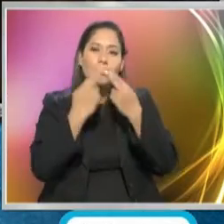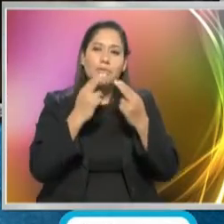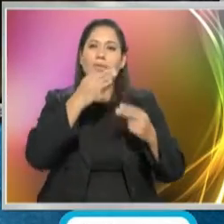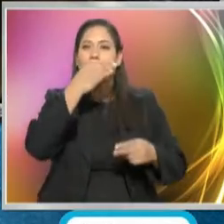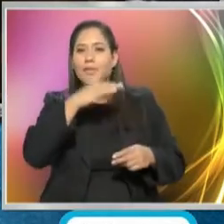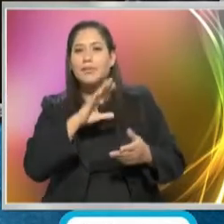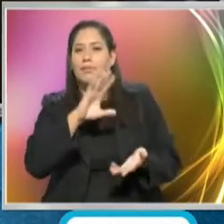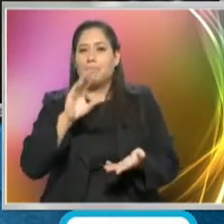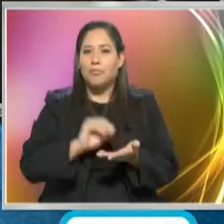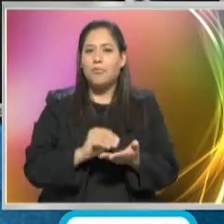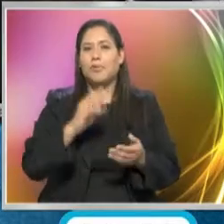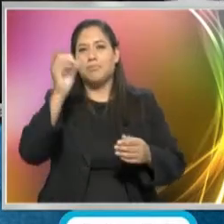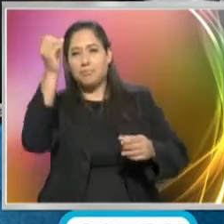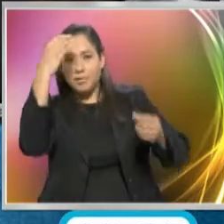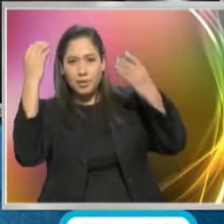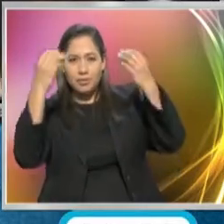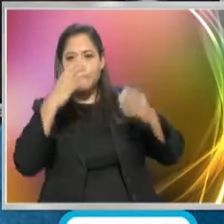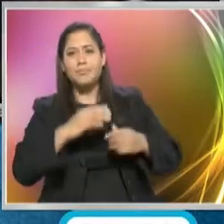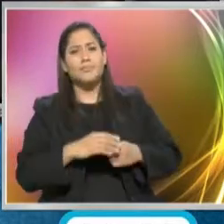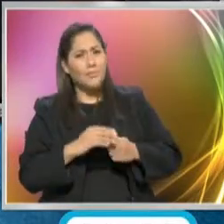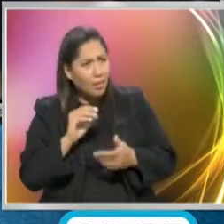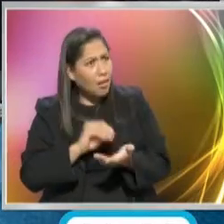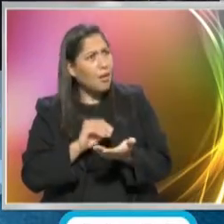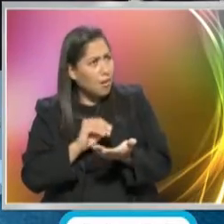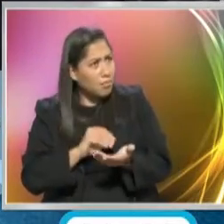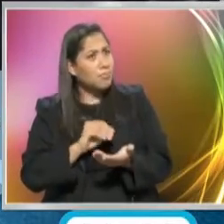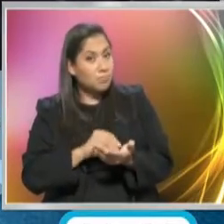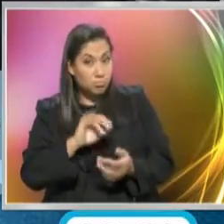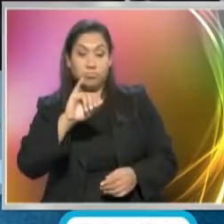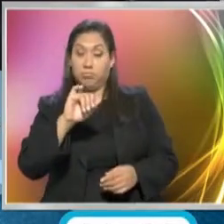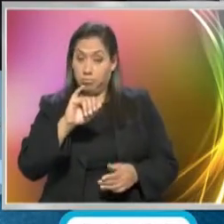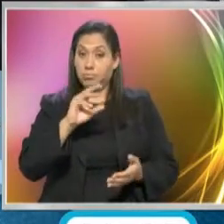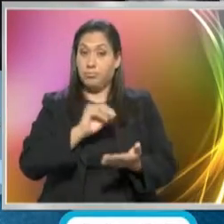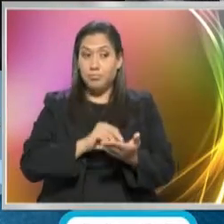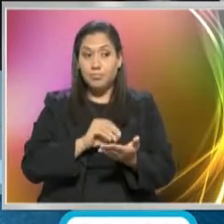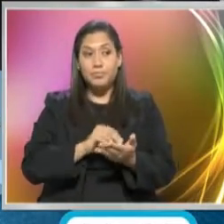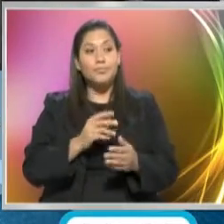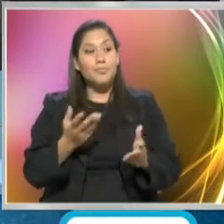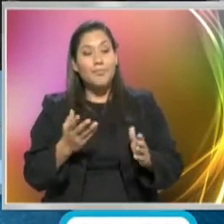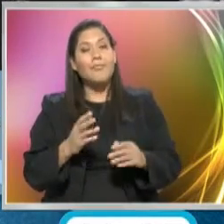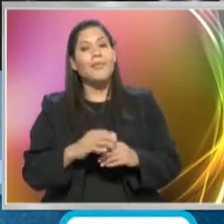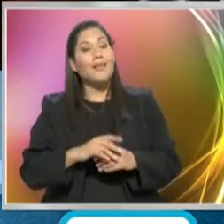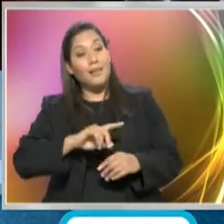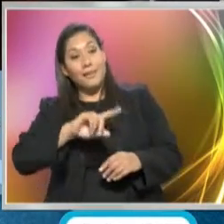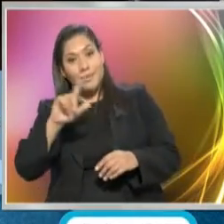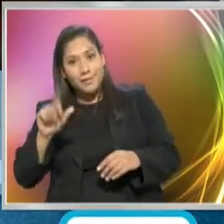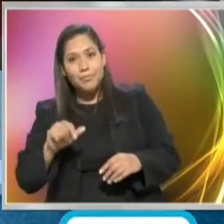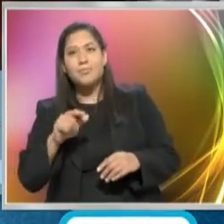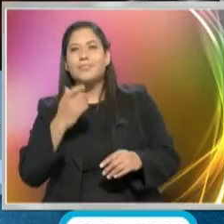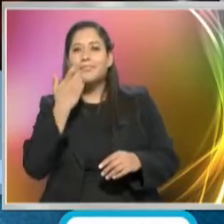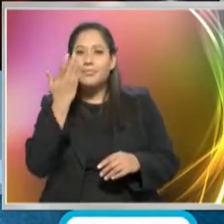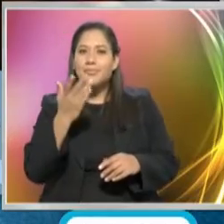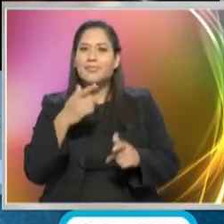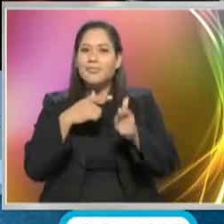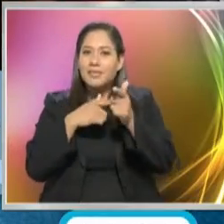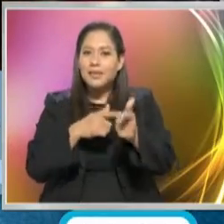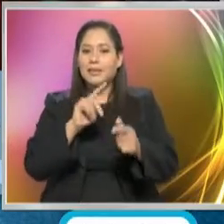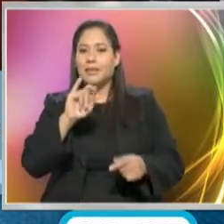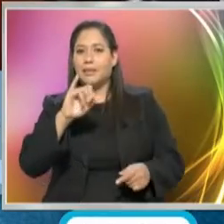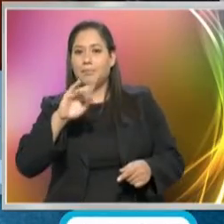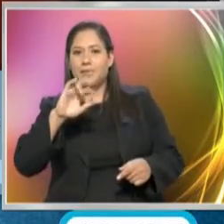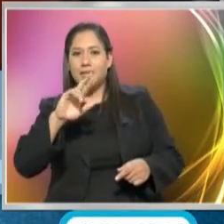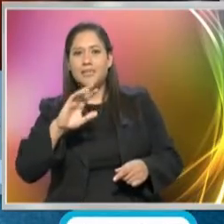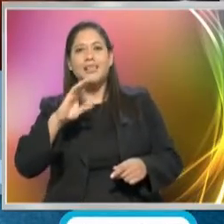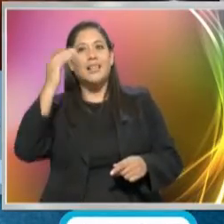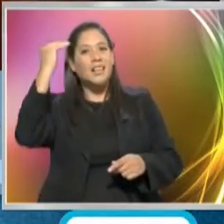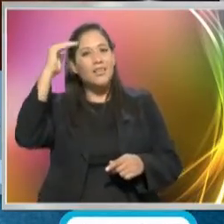En en bodas. los antros. Pero lo seguimos escuchando. Sí, sí, sí. Hubo después un intento de seguir con un Timbiriche más